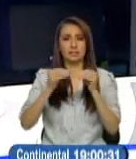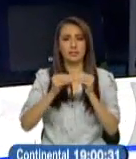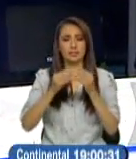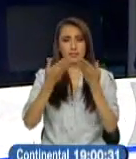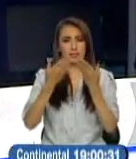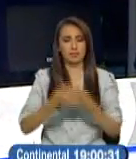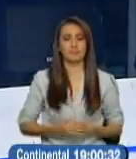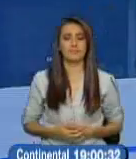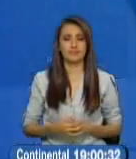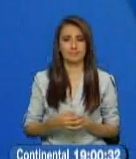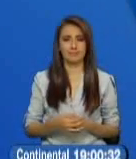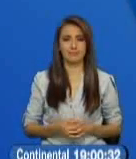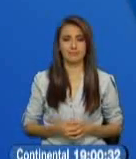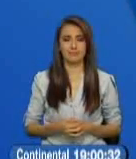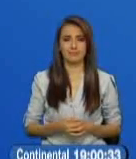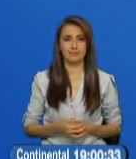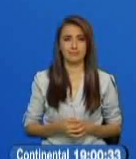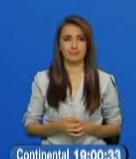Adelante.